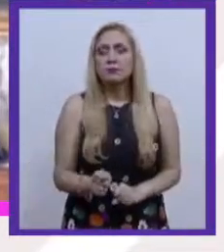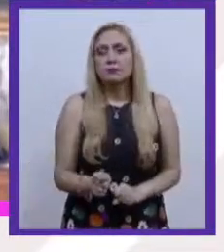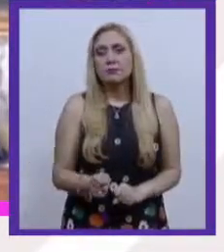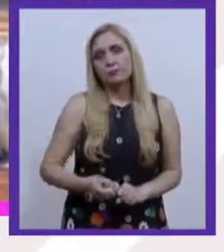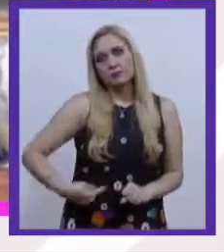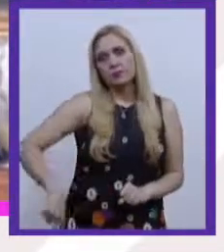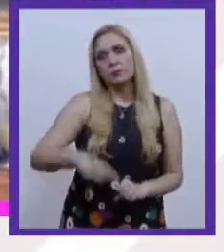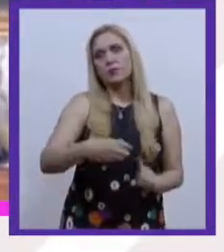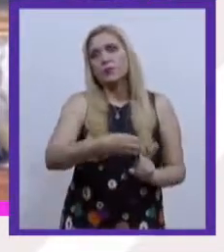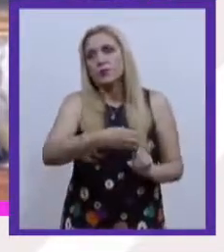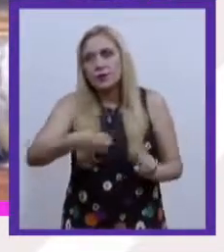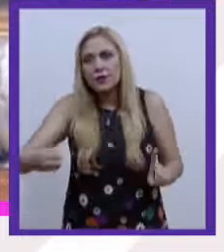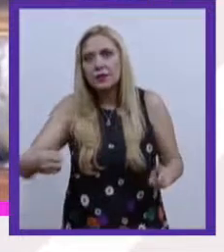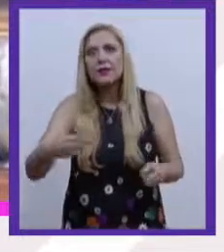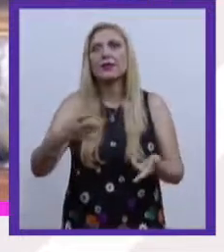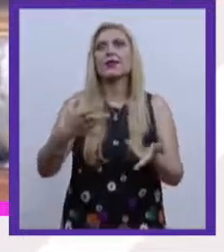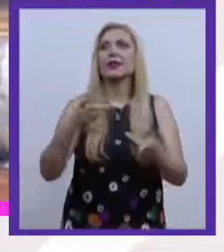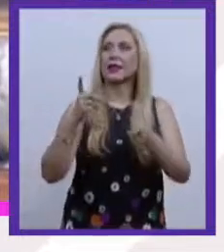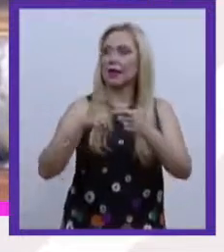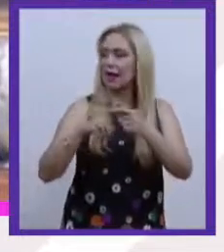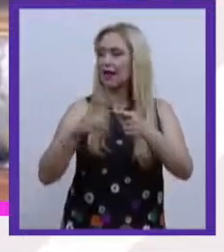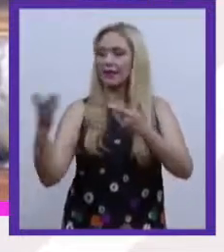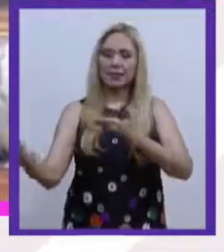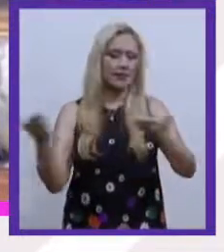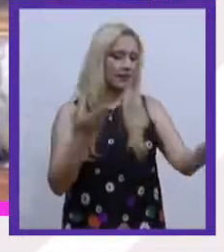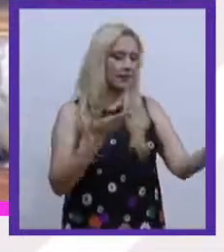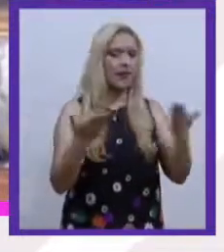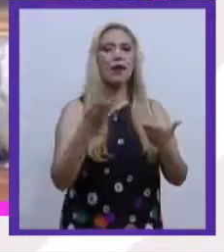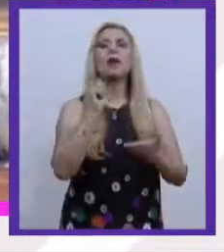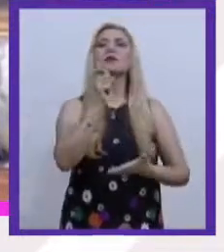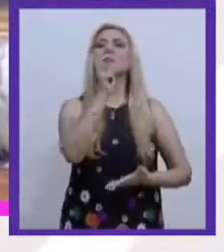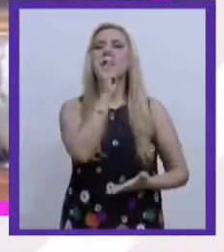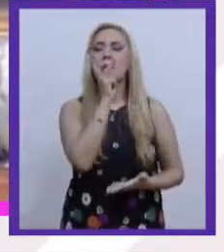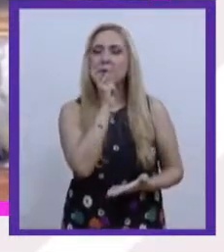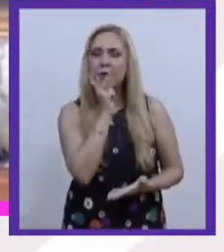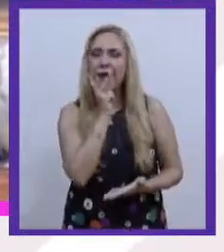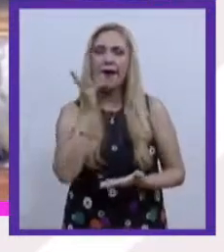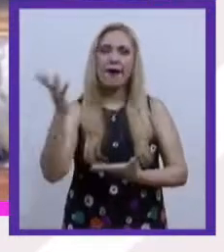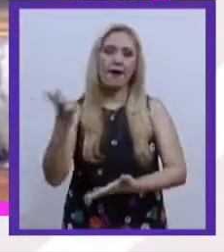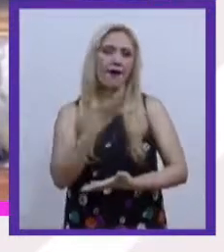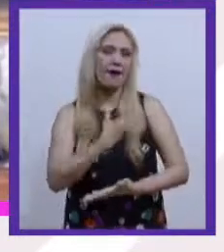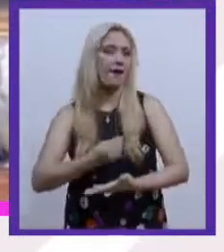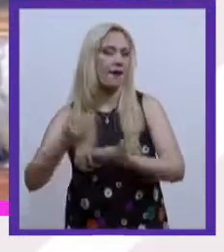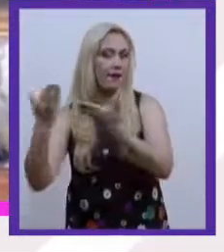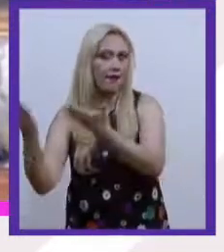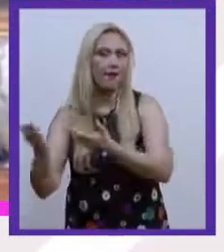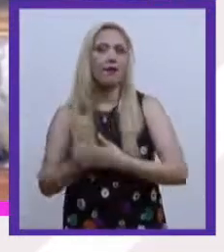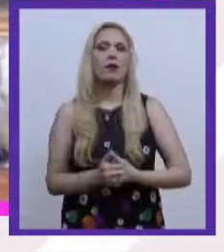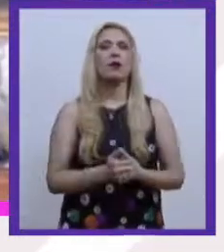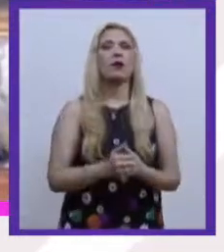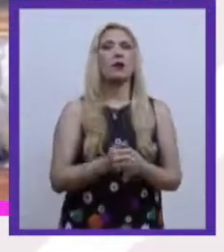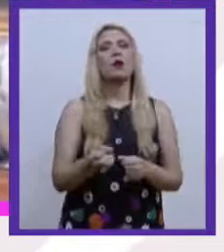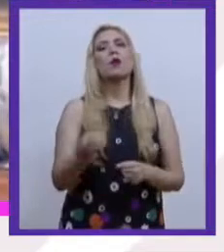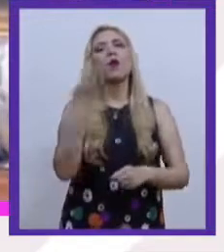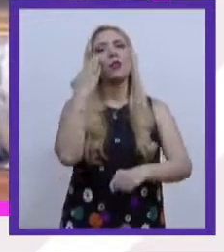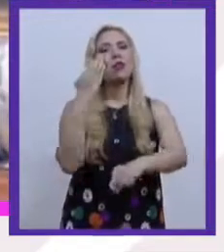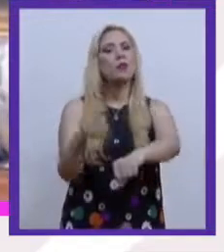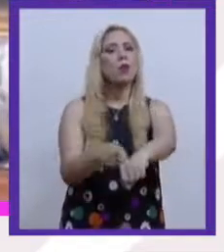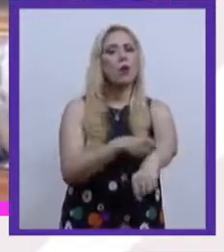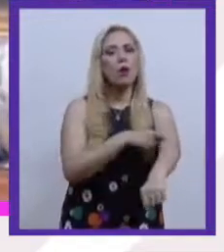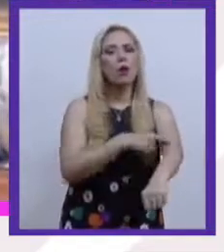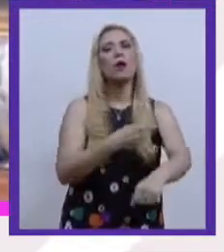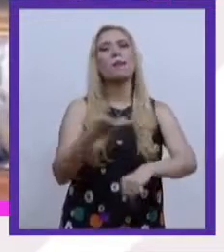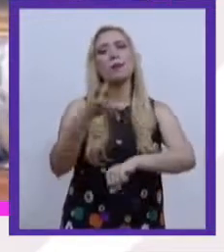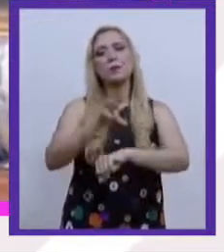del cuidado, el análisis y promoción de diversos modelos de paternidades, la extensión de duración de las licencias de cuidado para mujeres